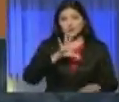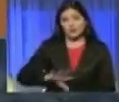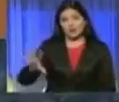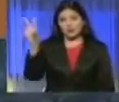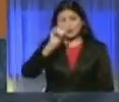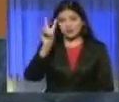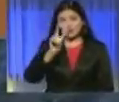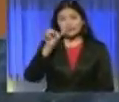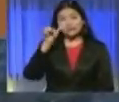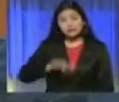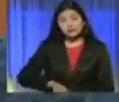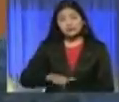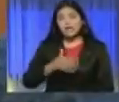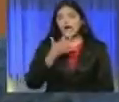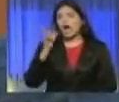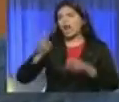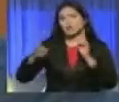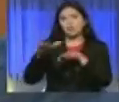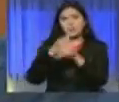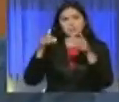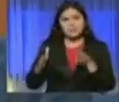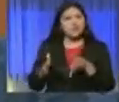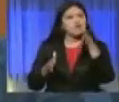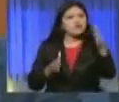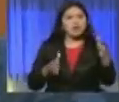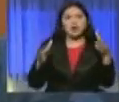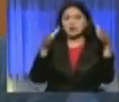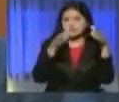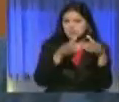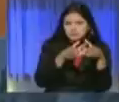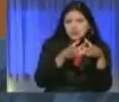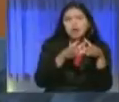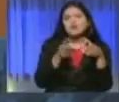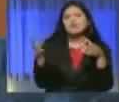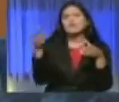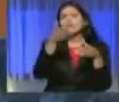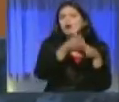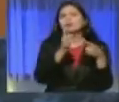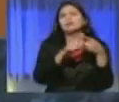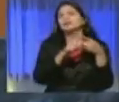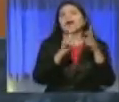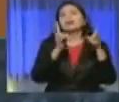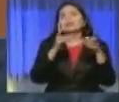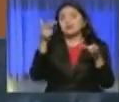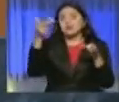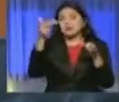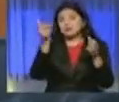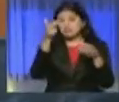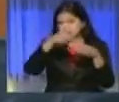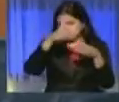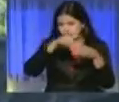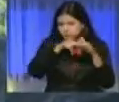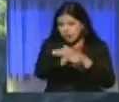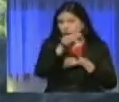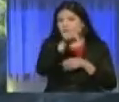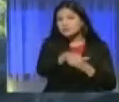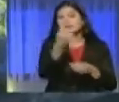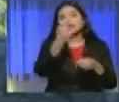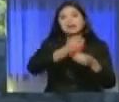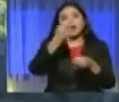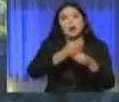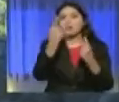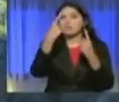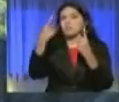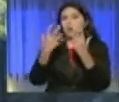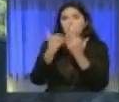En este sentido, varios ministros asistieron a la reunión. Ahí estuvo presente el tema de hidrocarburos, donde se trabajaron los distintos